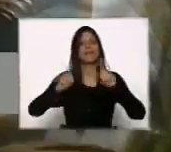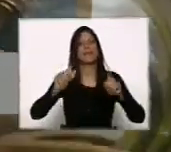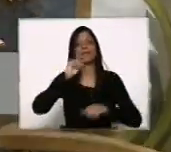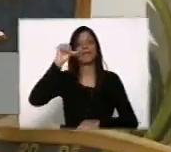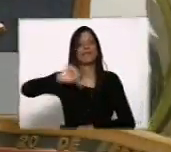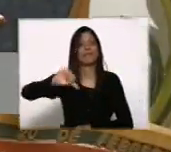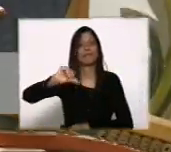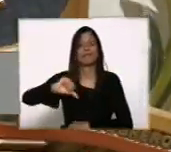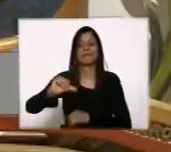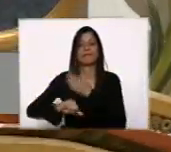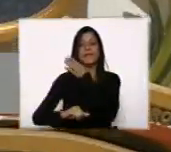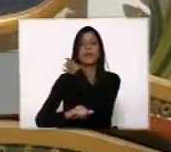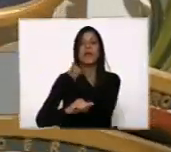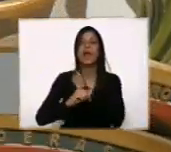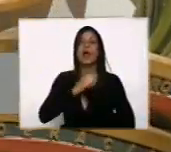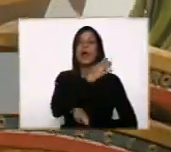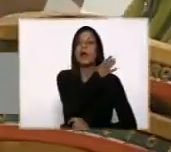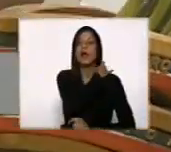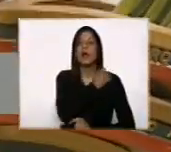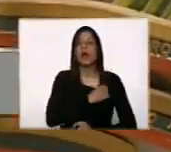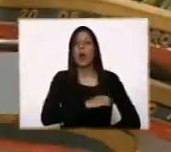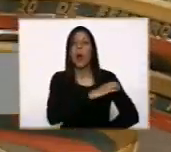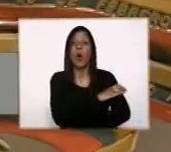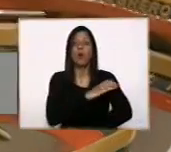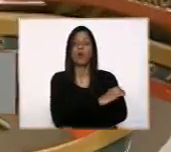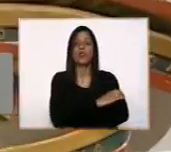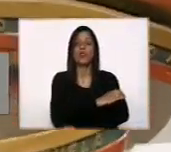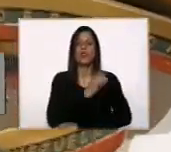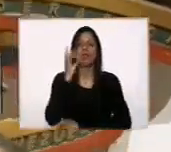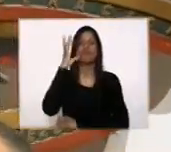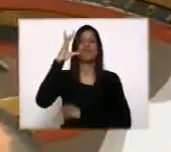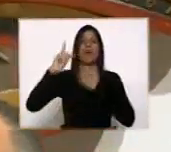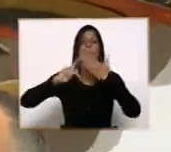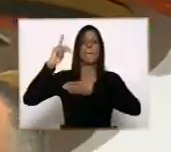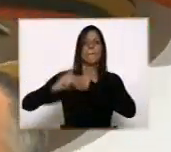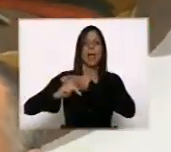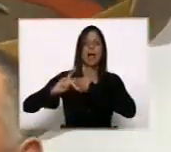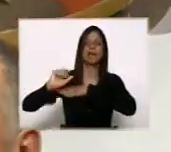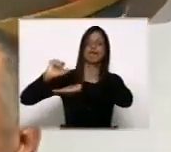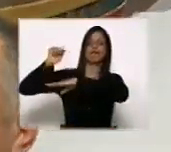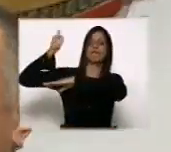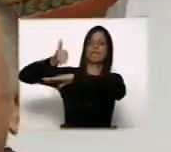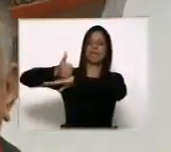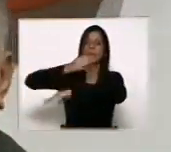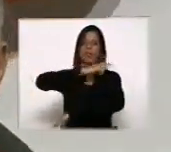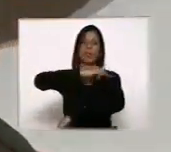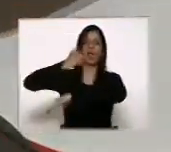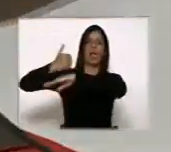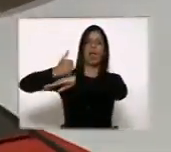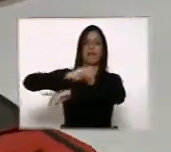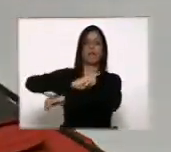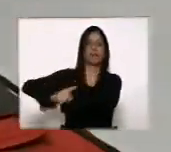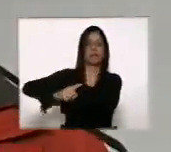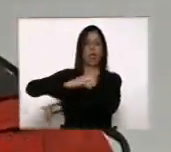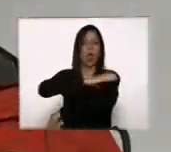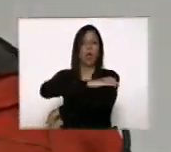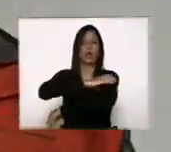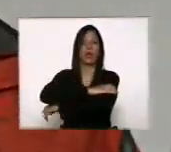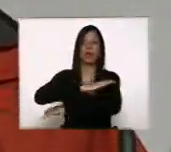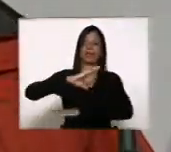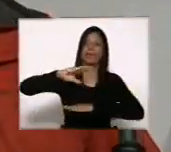esa oposición tiene otra agenda y sus jefes le imponen una agenda de obligatorio